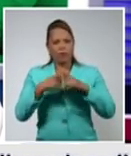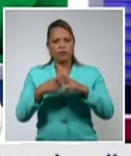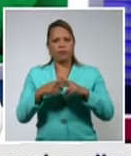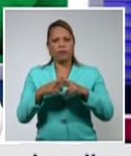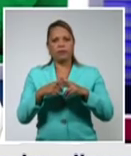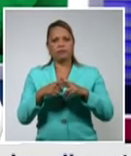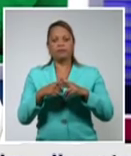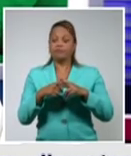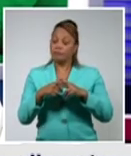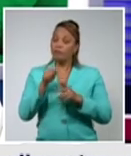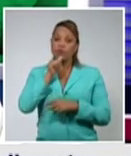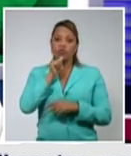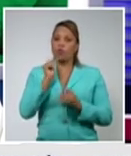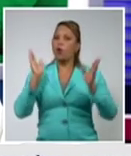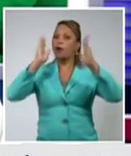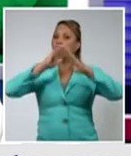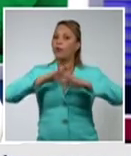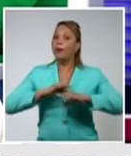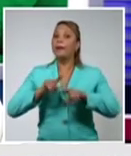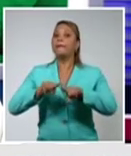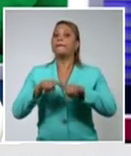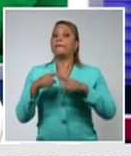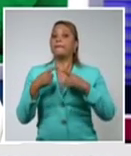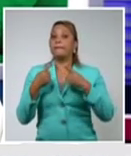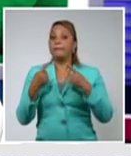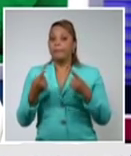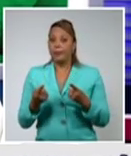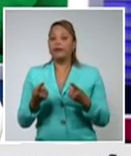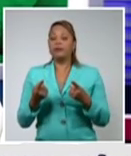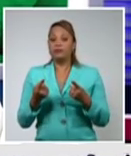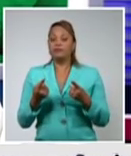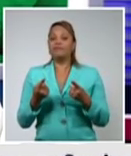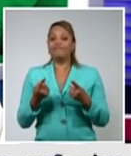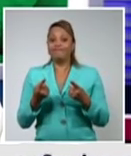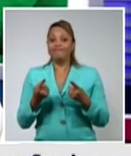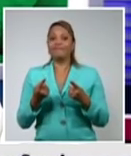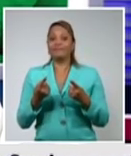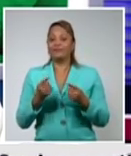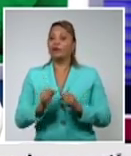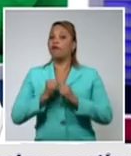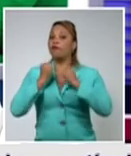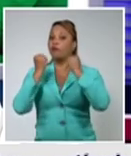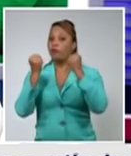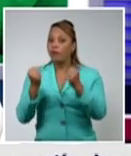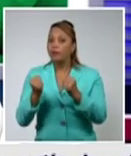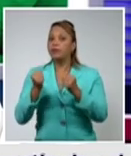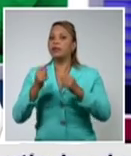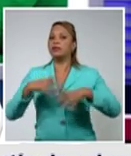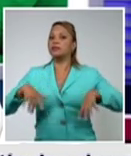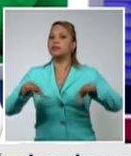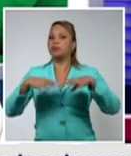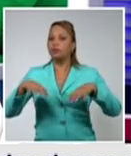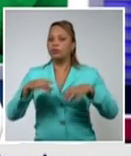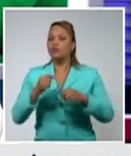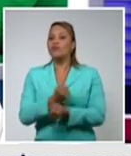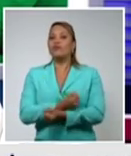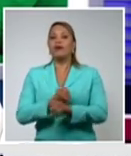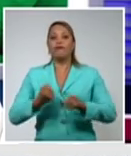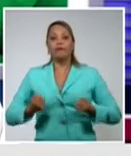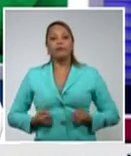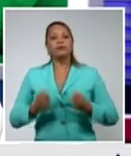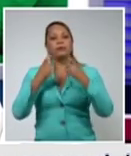tengan la menor duda, pero que indiscutiblemente está llevando un esfuerzo muy